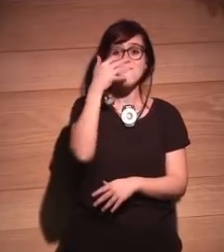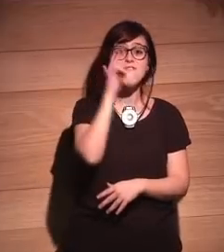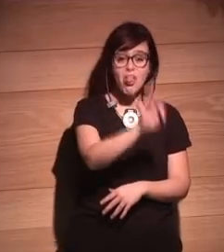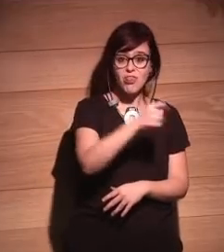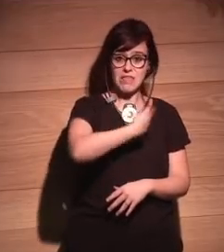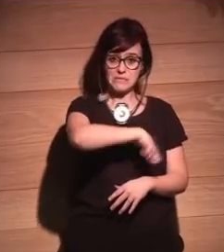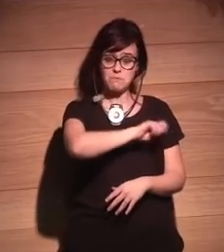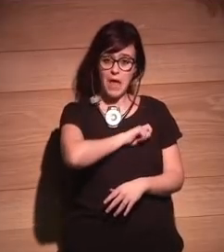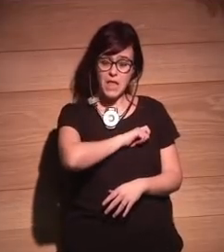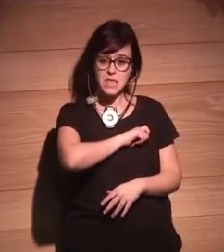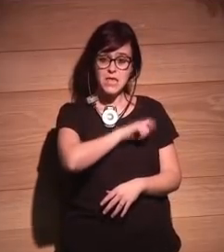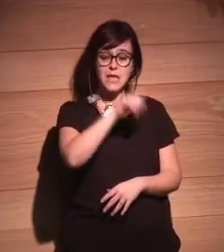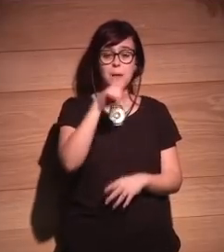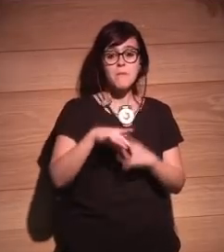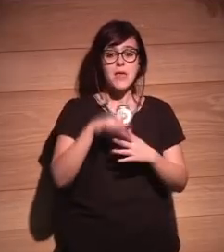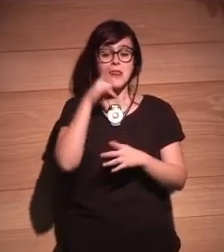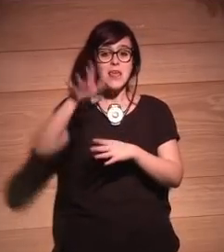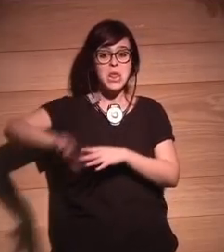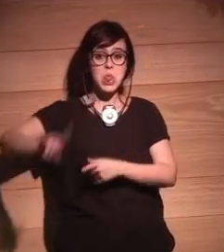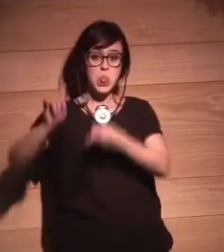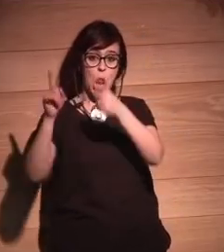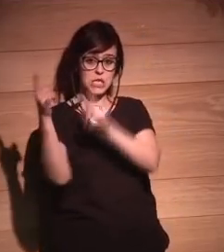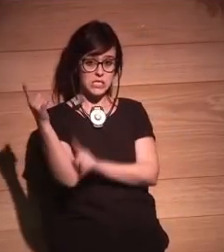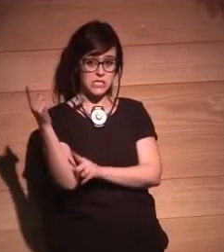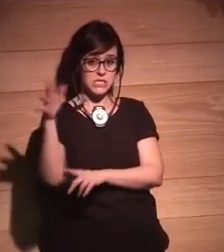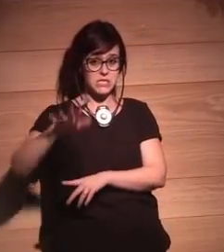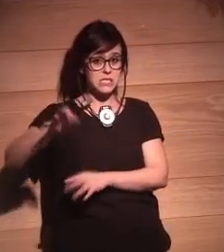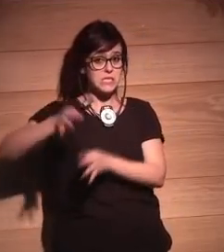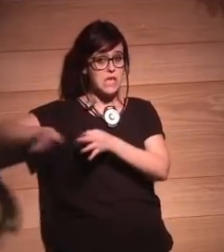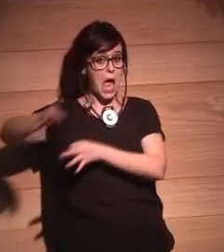Francia, España e Indonesia.